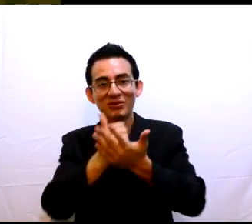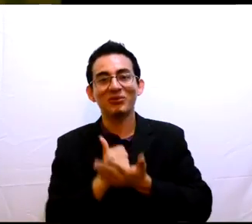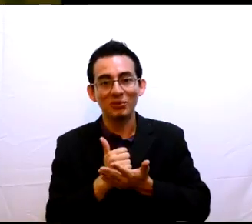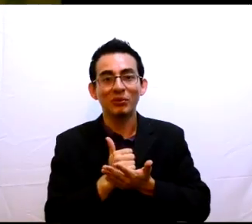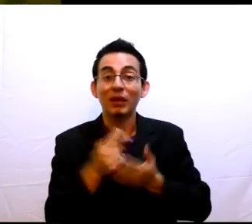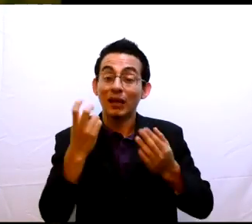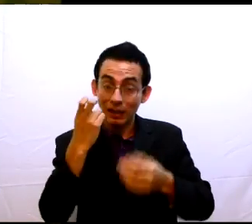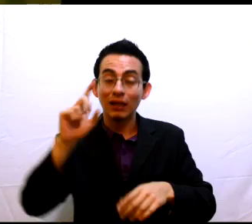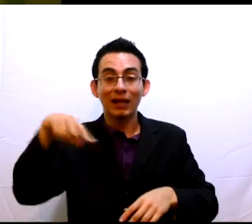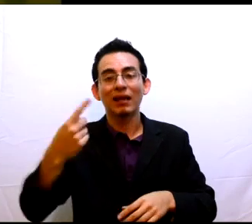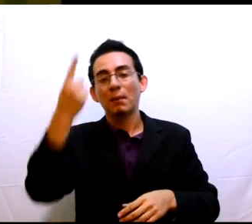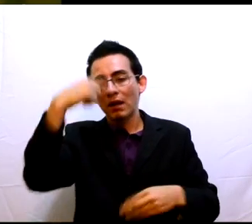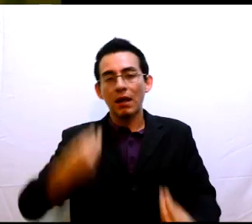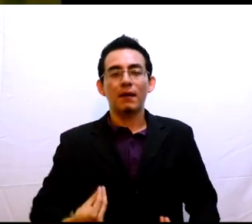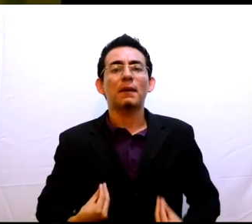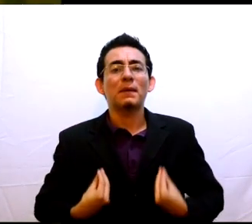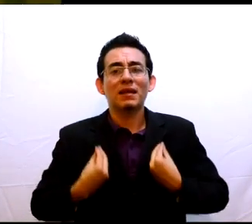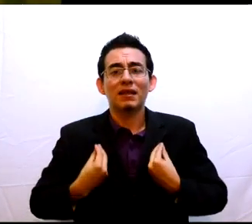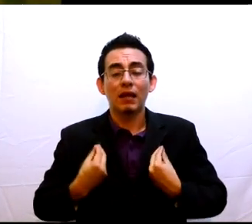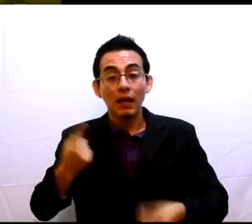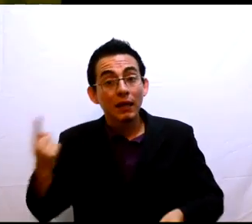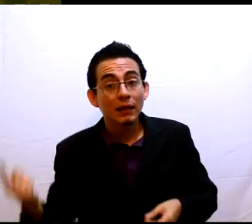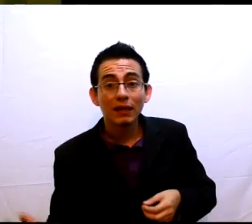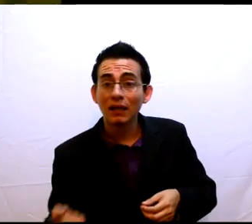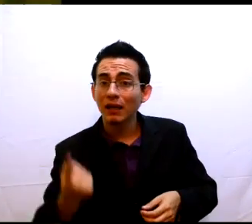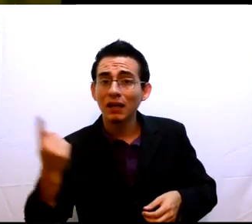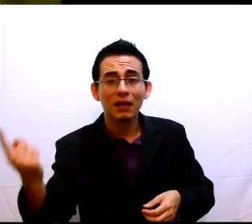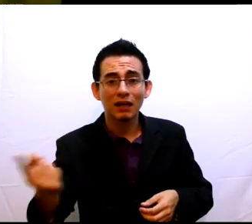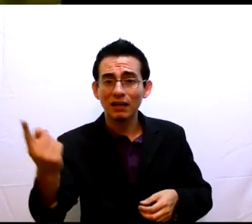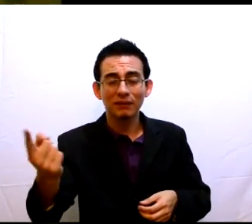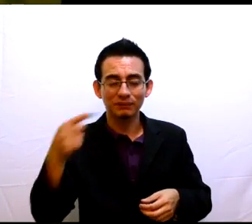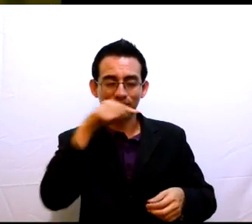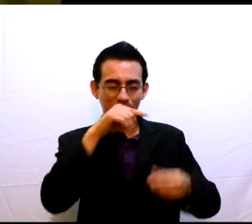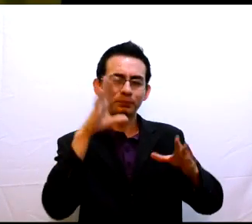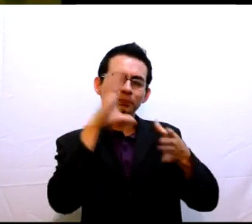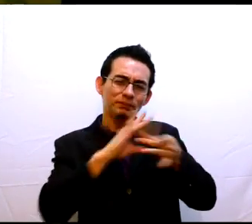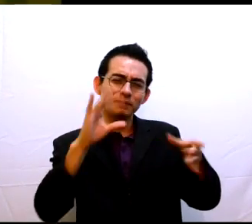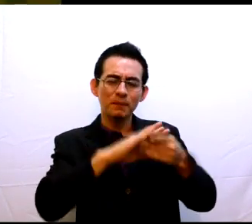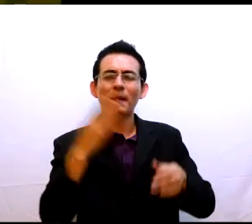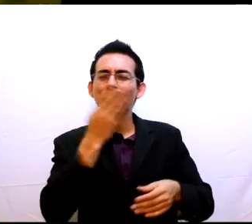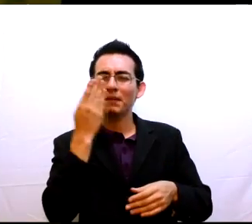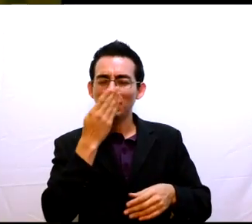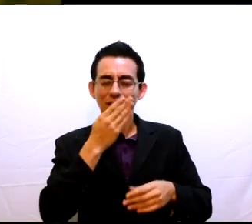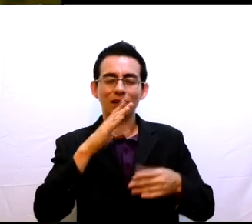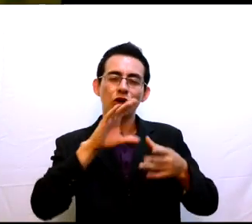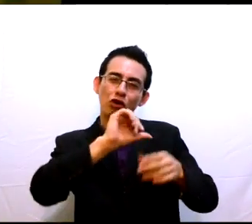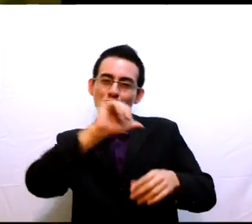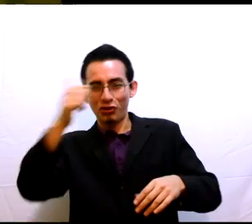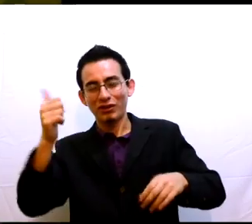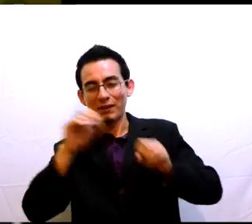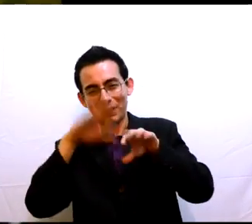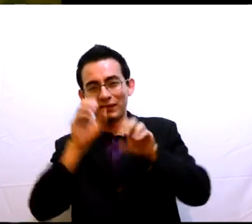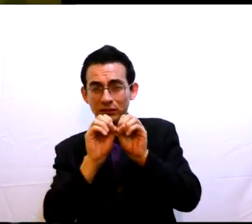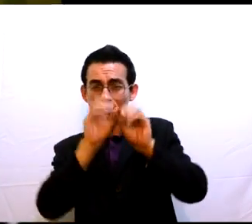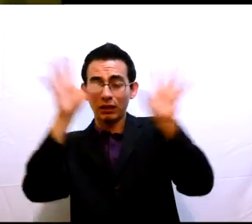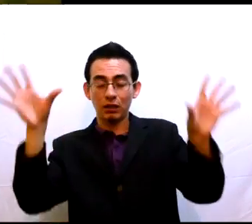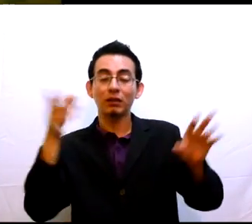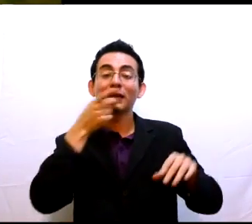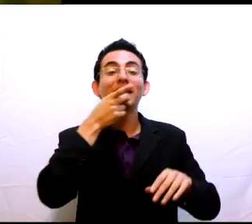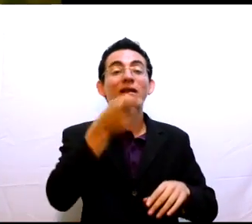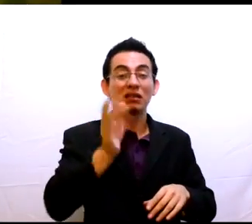de la vida eterna el versículo 19 en la versión palabra de dios para todos se lee así si así lo hacen